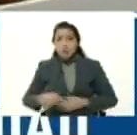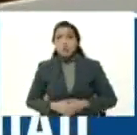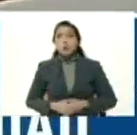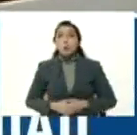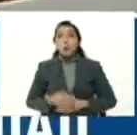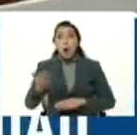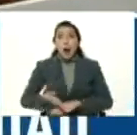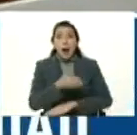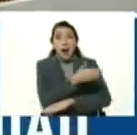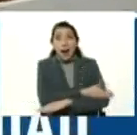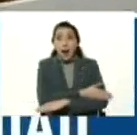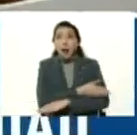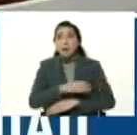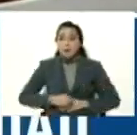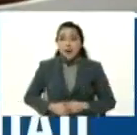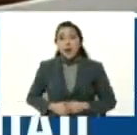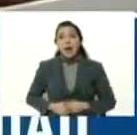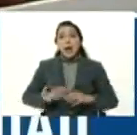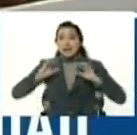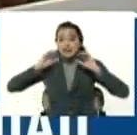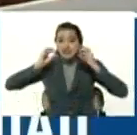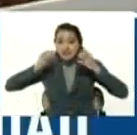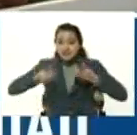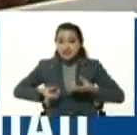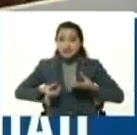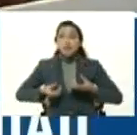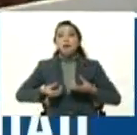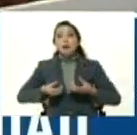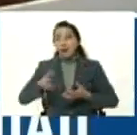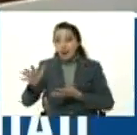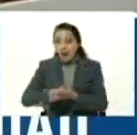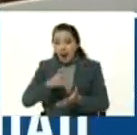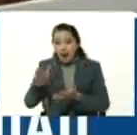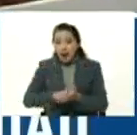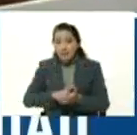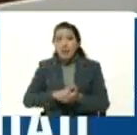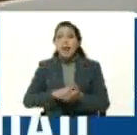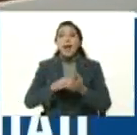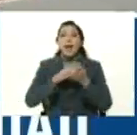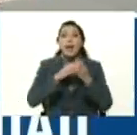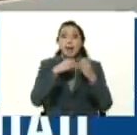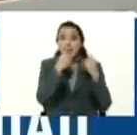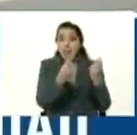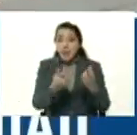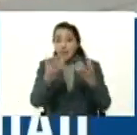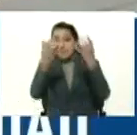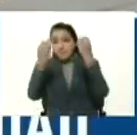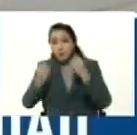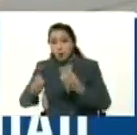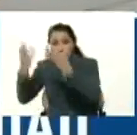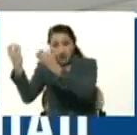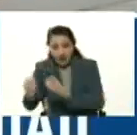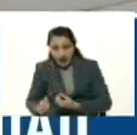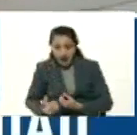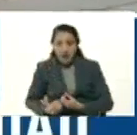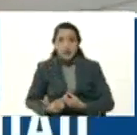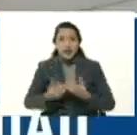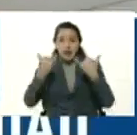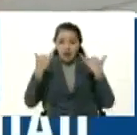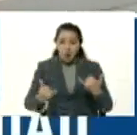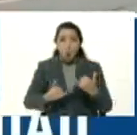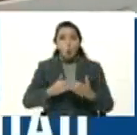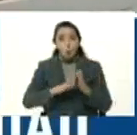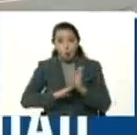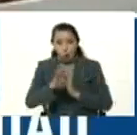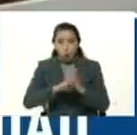trigo, que no se da en nuestro país por latitud geográfica, ellos tienen que importarla y ponemos a la máxima, o vamos a ir llevando a máxima capacidad